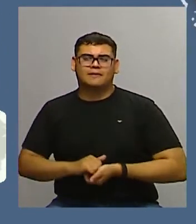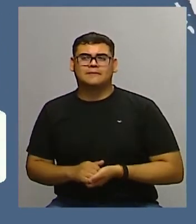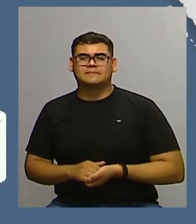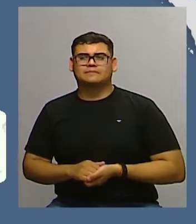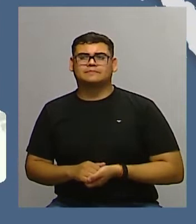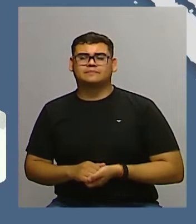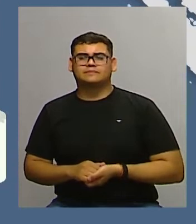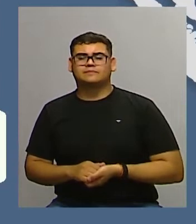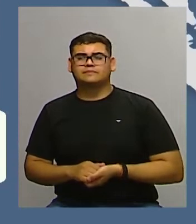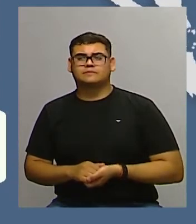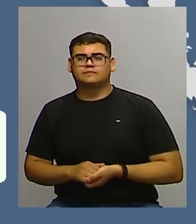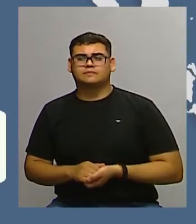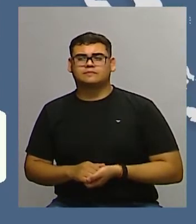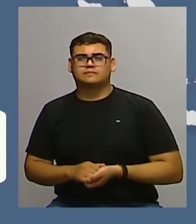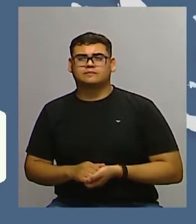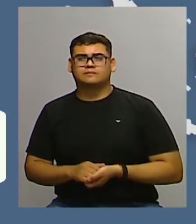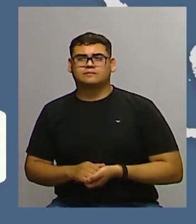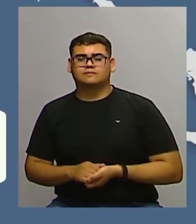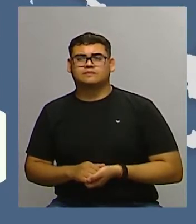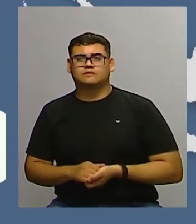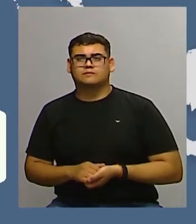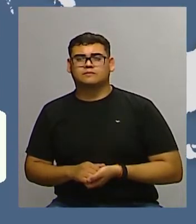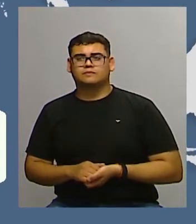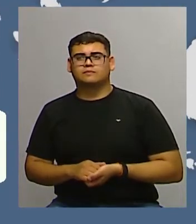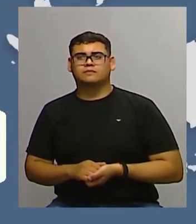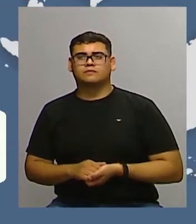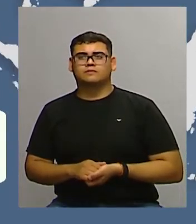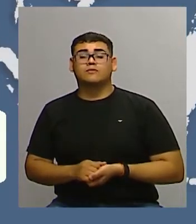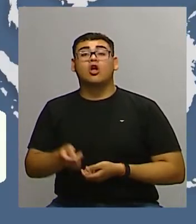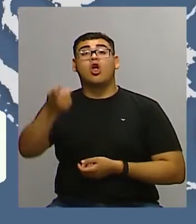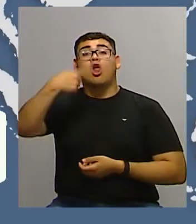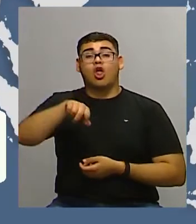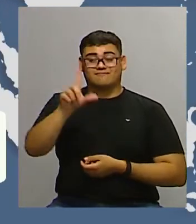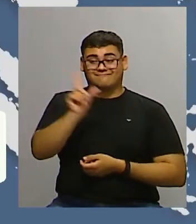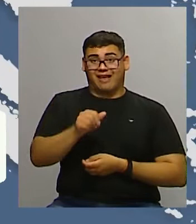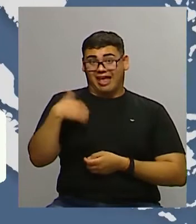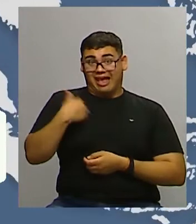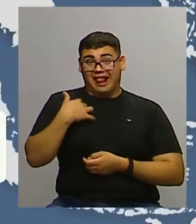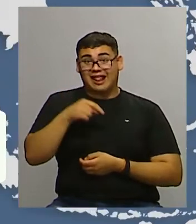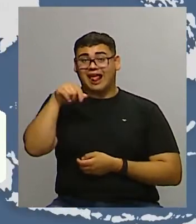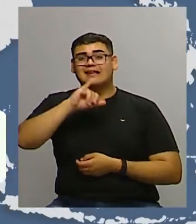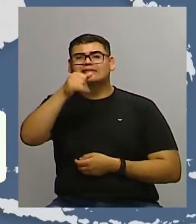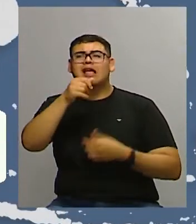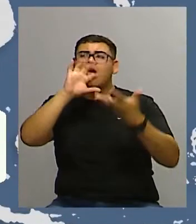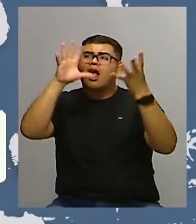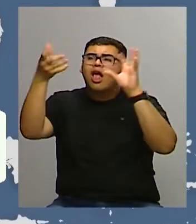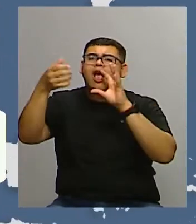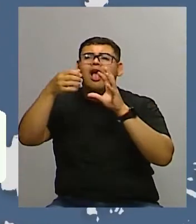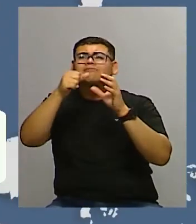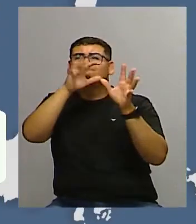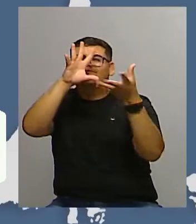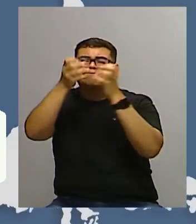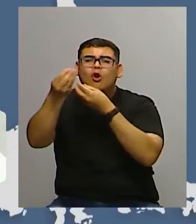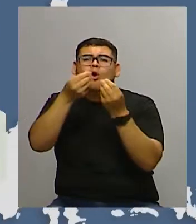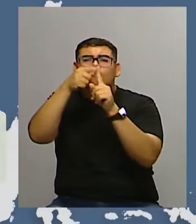de efecto invernadero. Entonces, en ese sentido, nuestro país, que las está midiendo y las está informando en función a los protocolos acordados en el Acuerdo